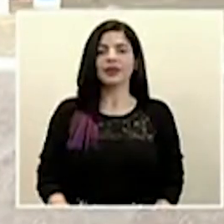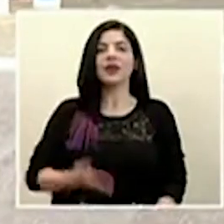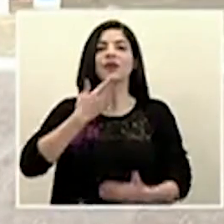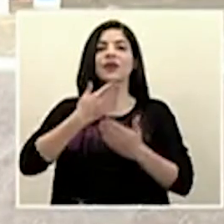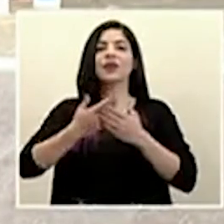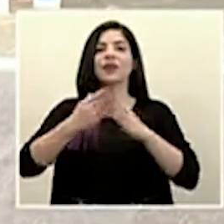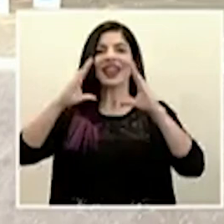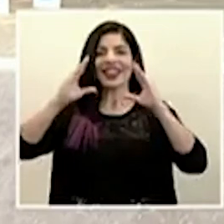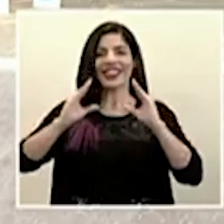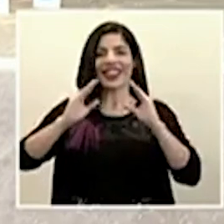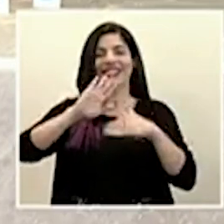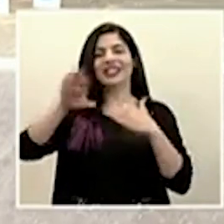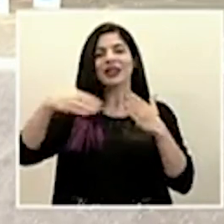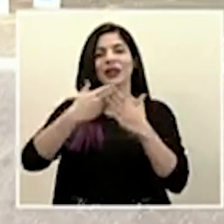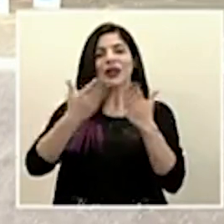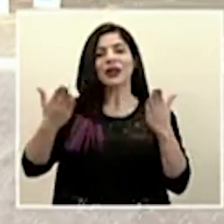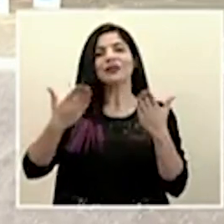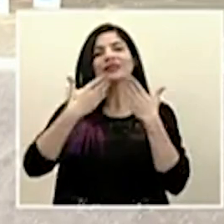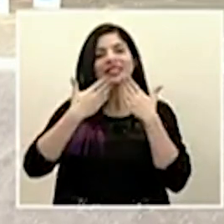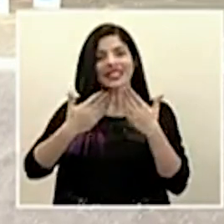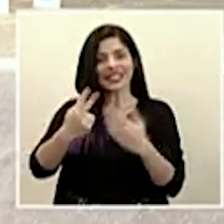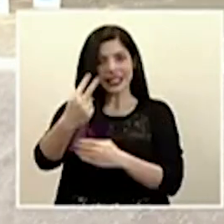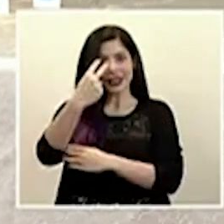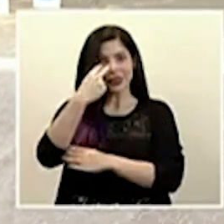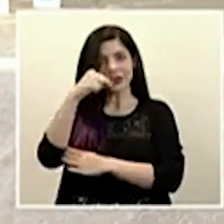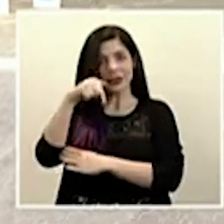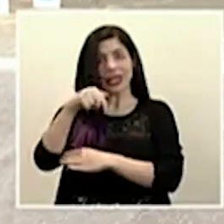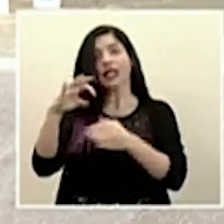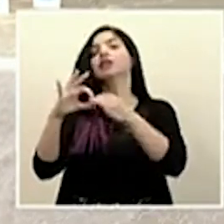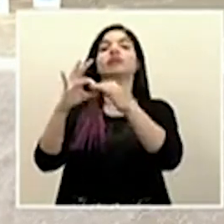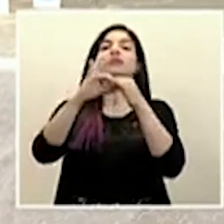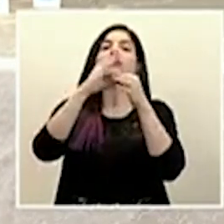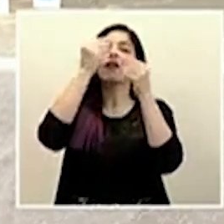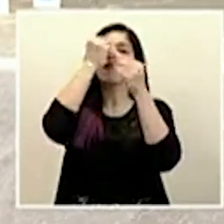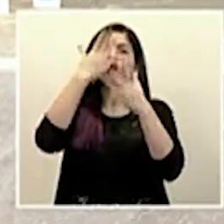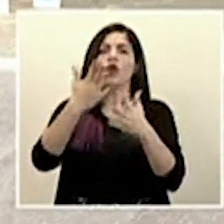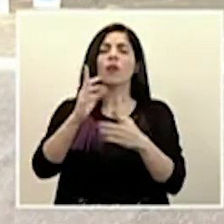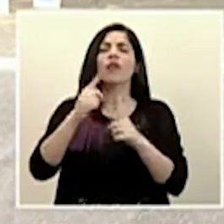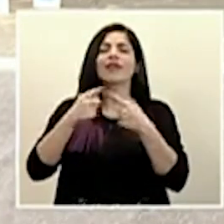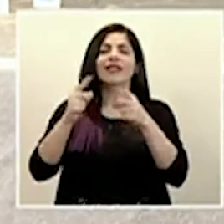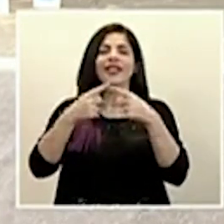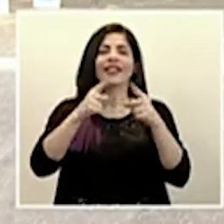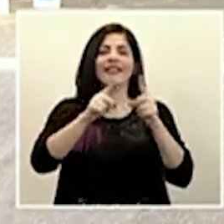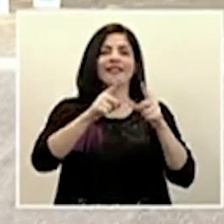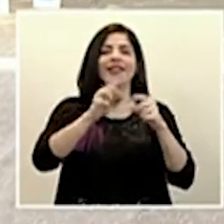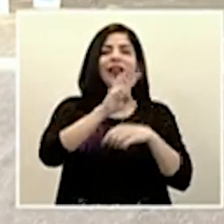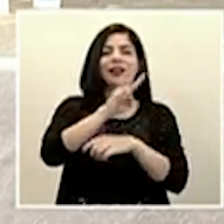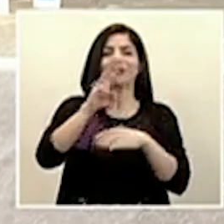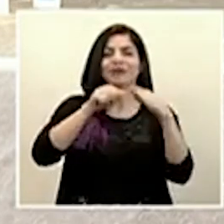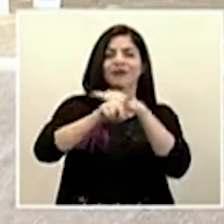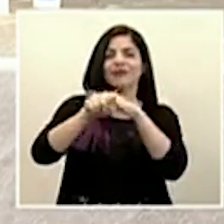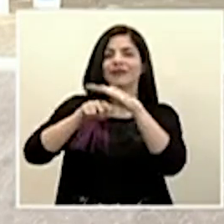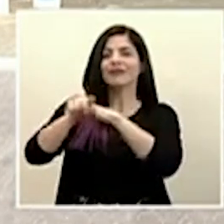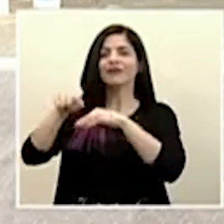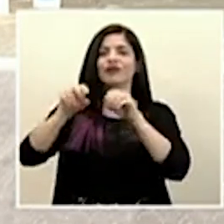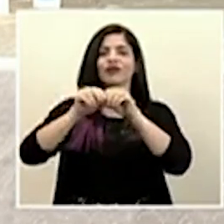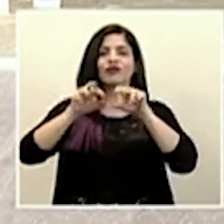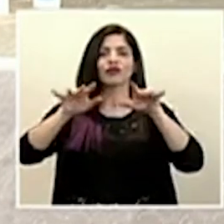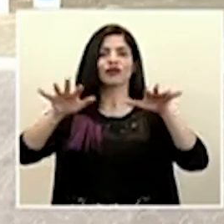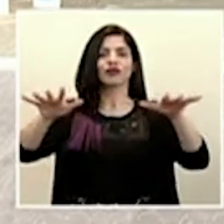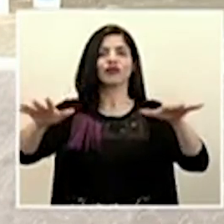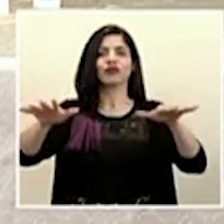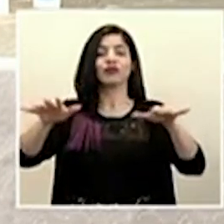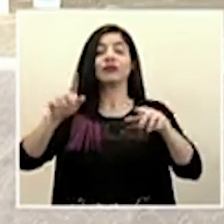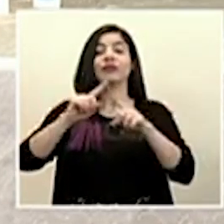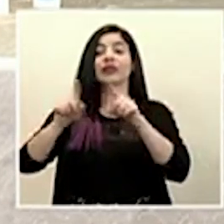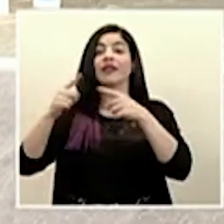Muy buenas tardes a todos y a todas. Gracias por sintonizar este enlace informativo a través de las distintas plataformas de los medios de difusión en la cual